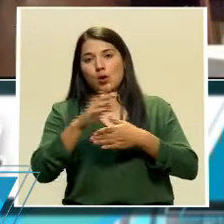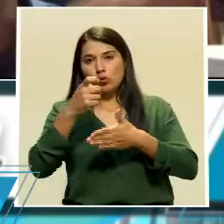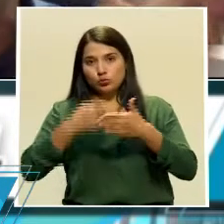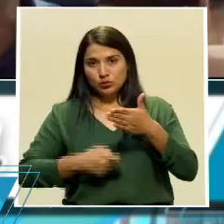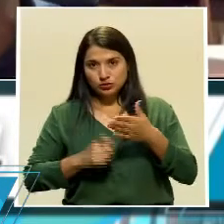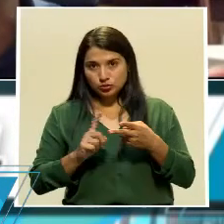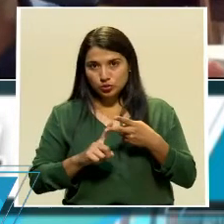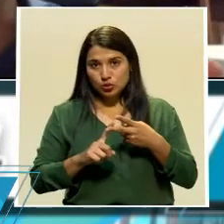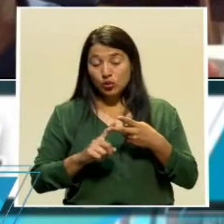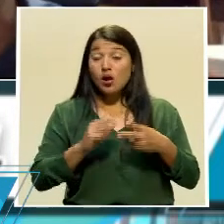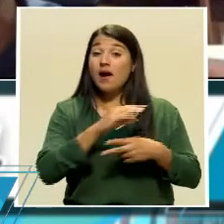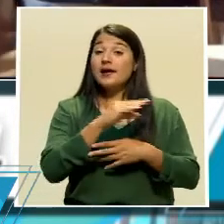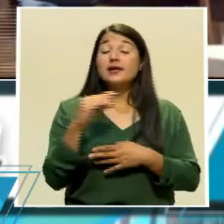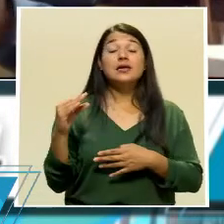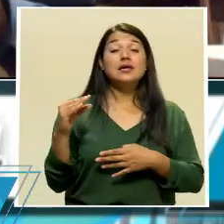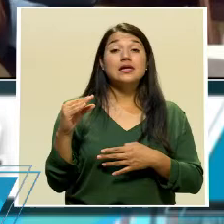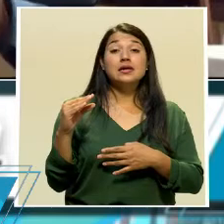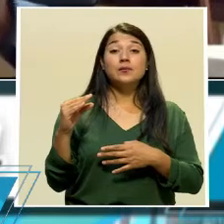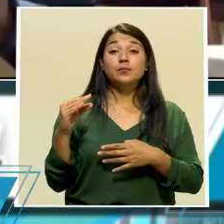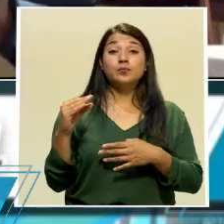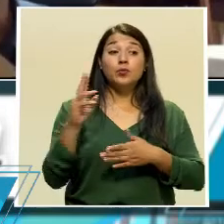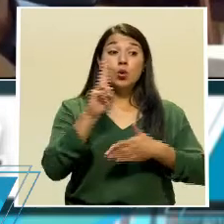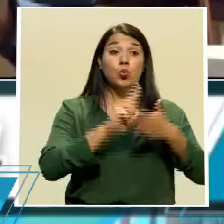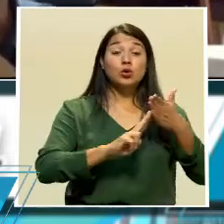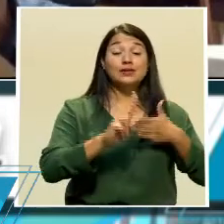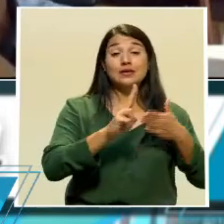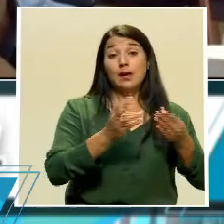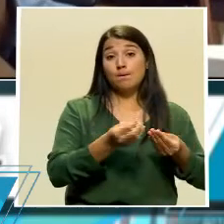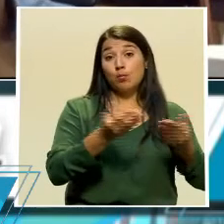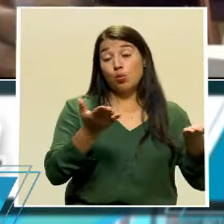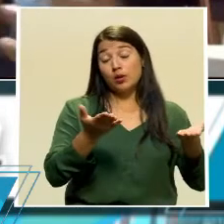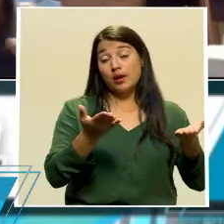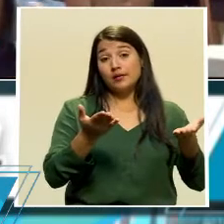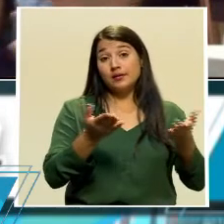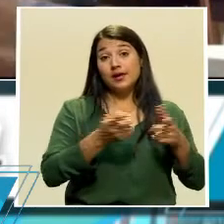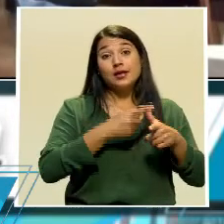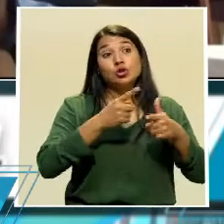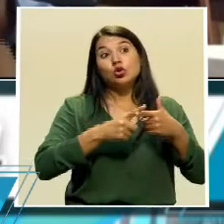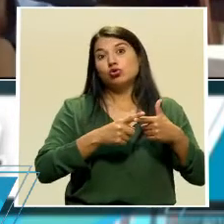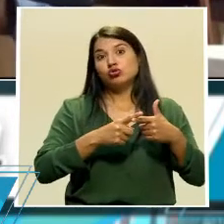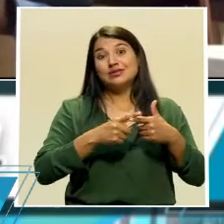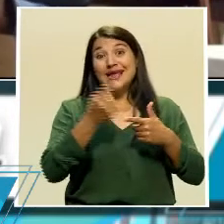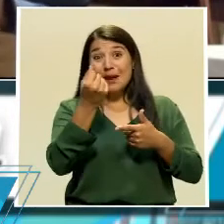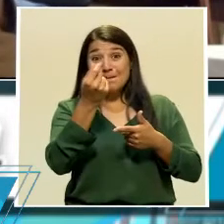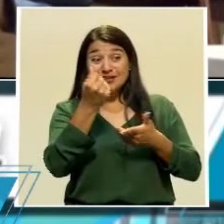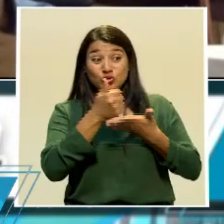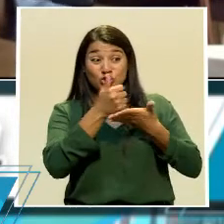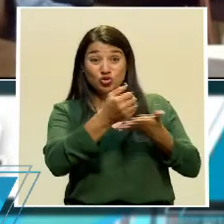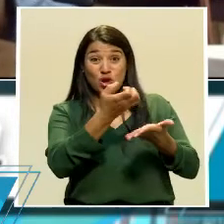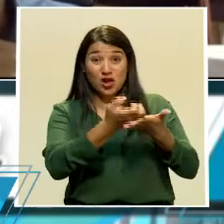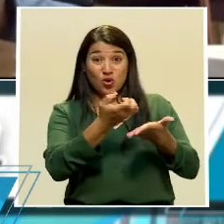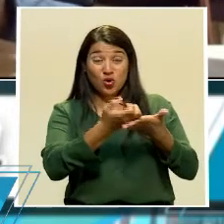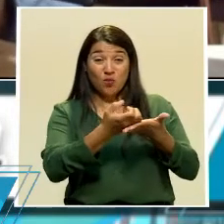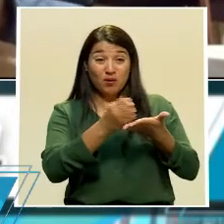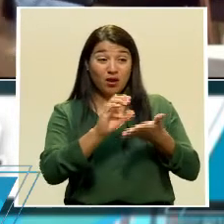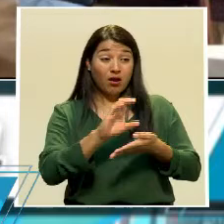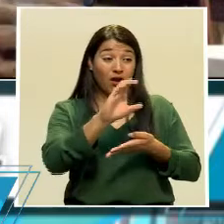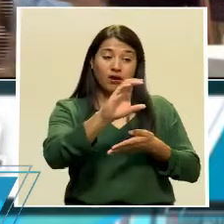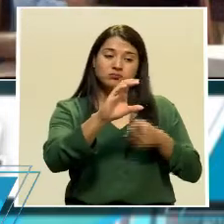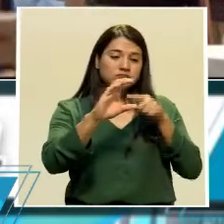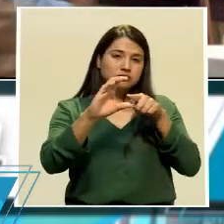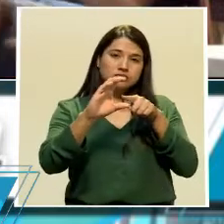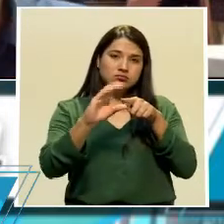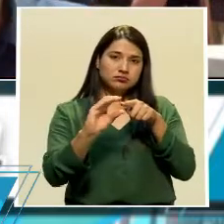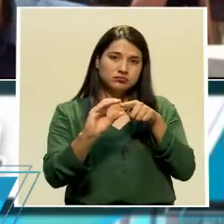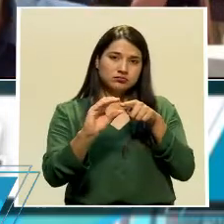y en el caso de las universidades públicas, pues la beca se puede ver ligeramente afectada porque alguien tiene que